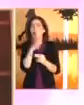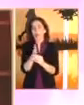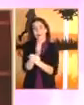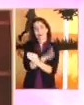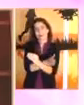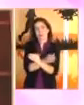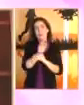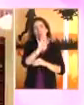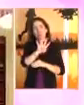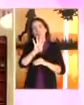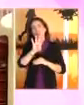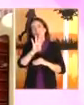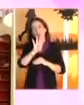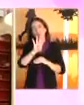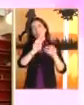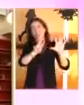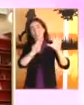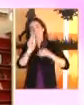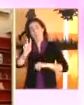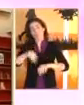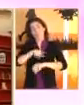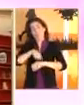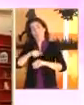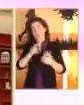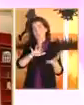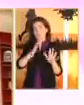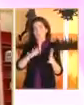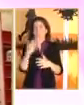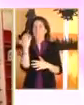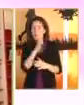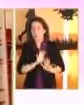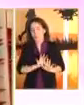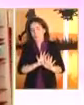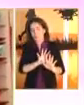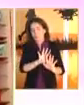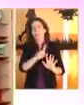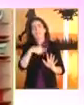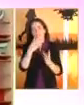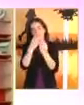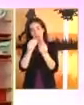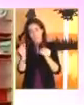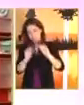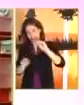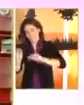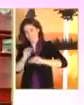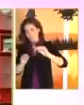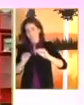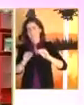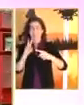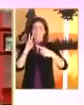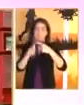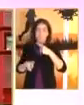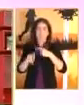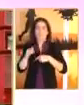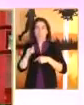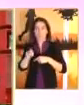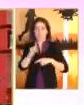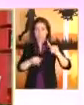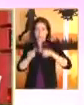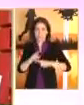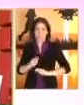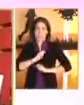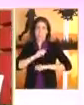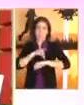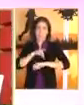menos 20 grados. Y eso evita que prolifere el anisakis. O bien, si el pescado se va a